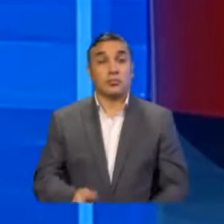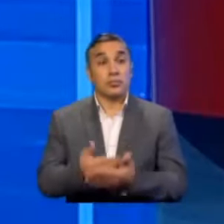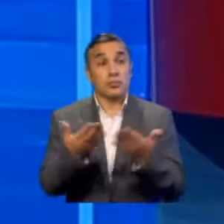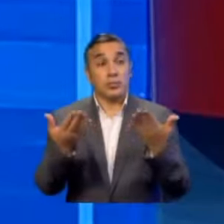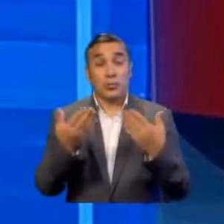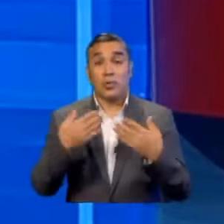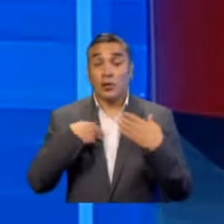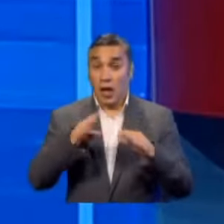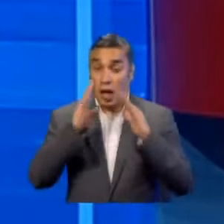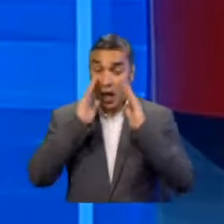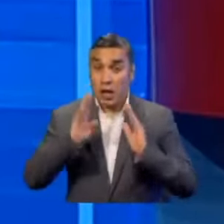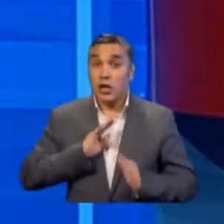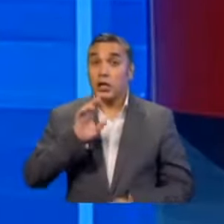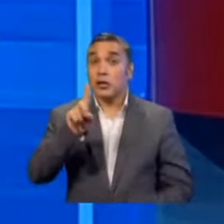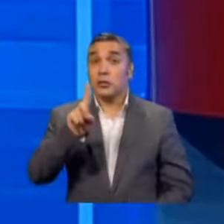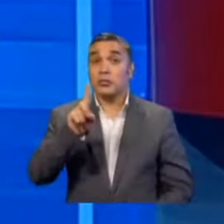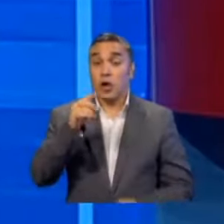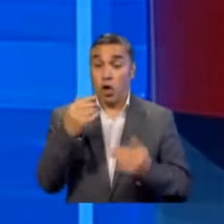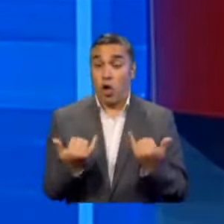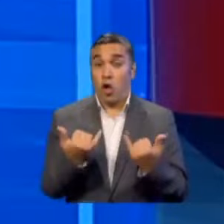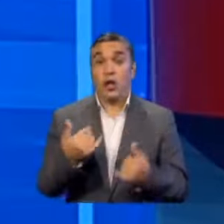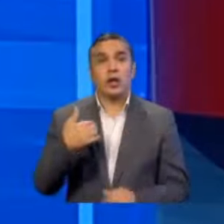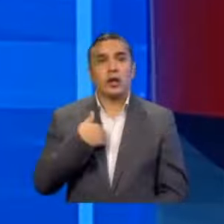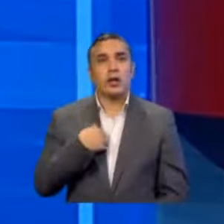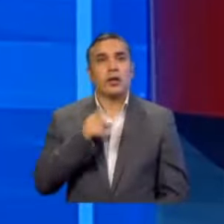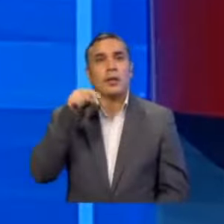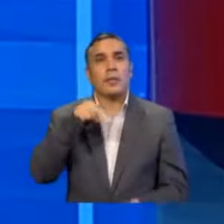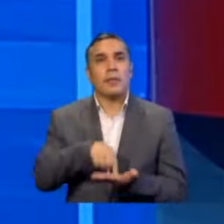Amigos, pongan atención, pues actualmente existen